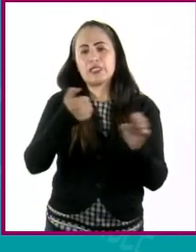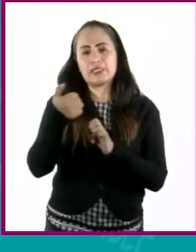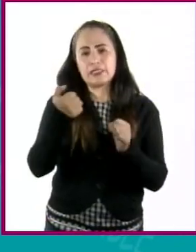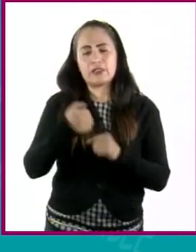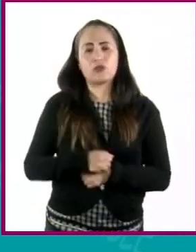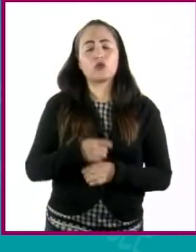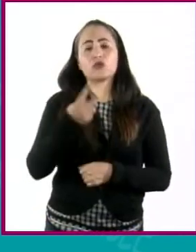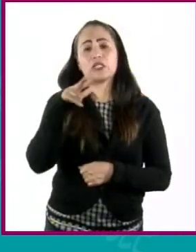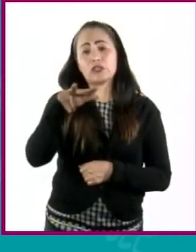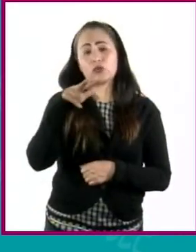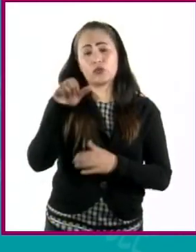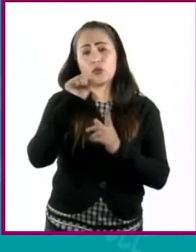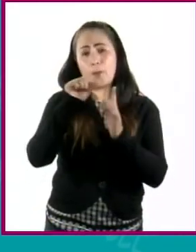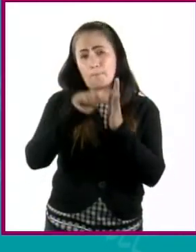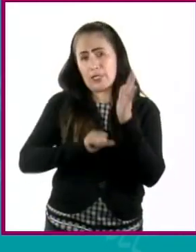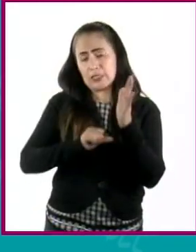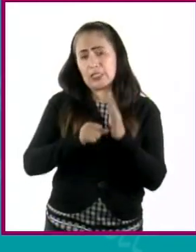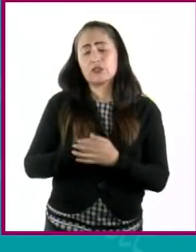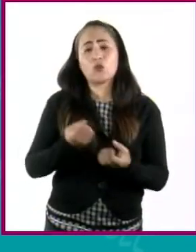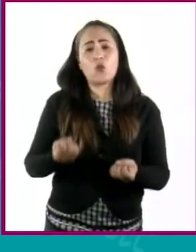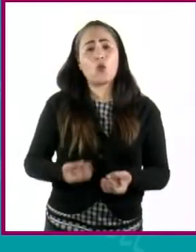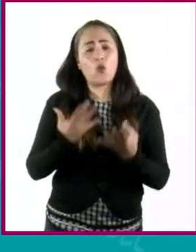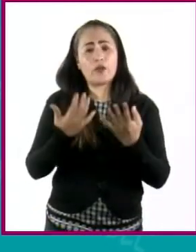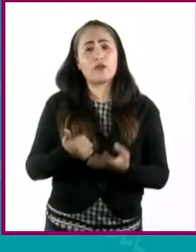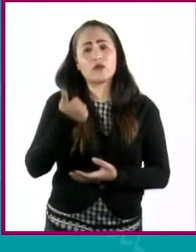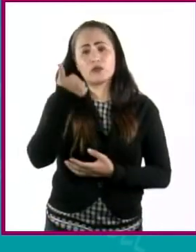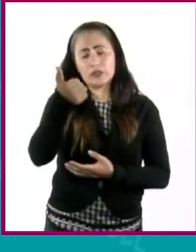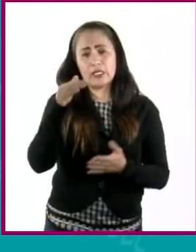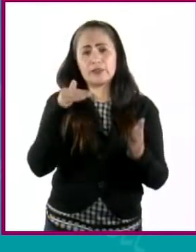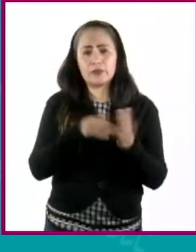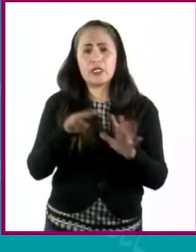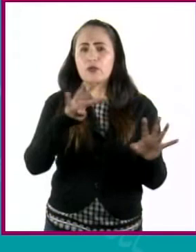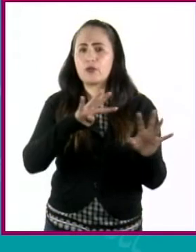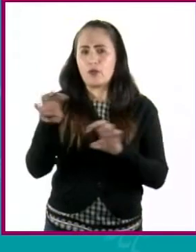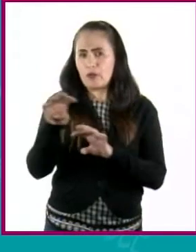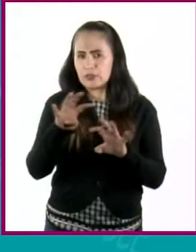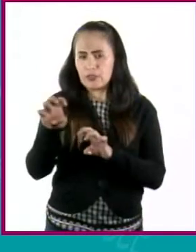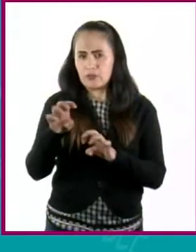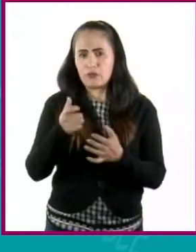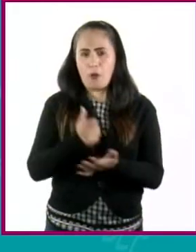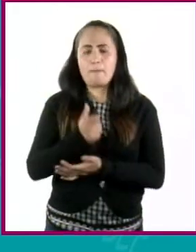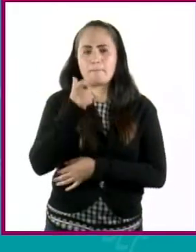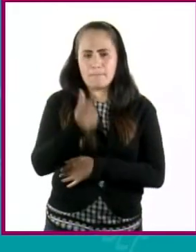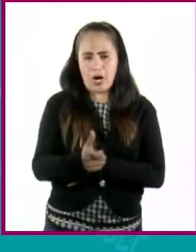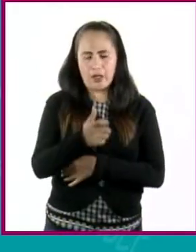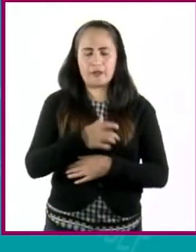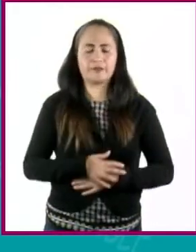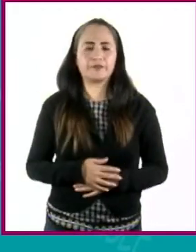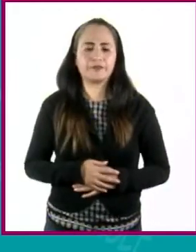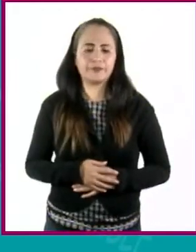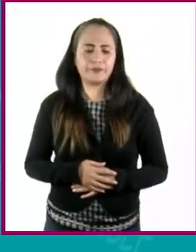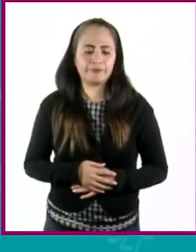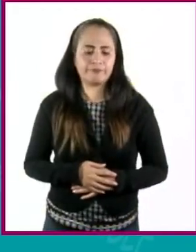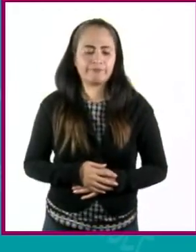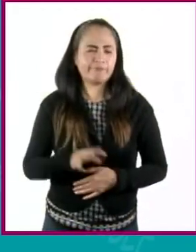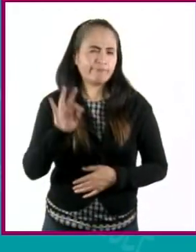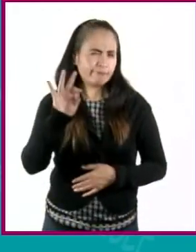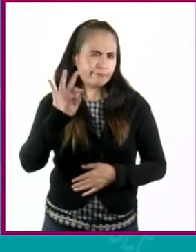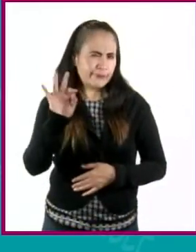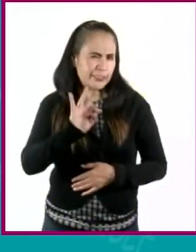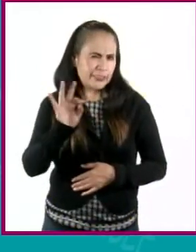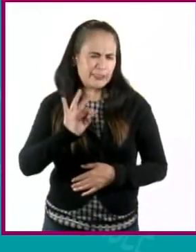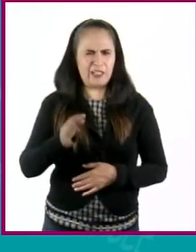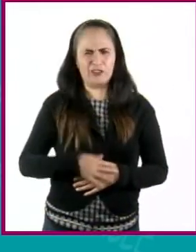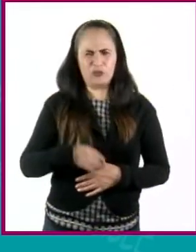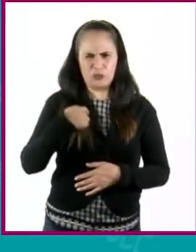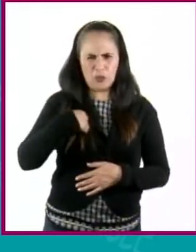y si fuera 18 meses sería 6.900 pesos. En principio, parecería que es una mala